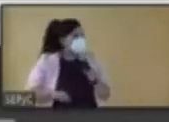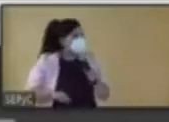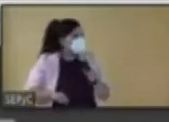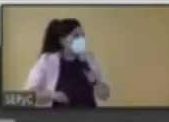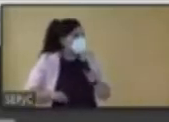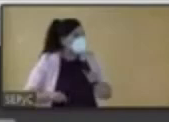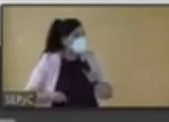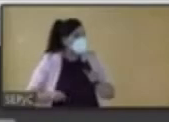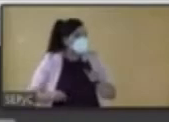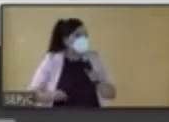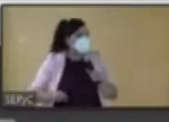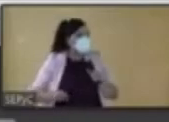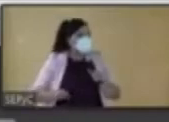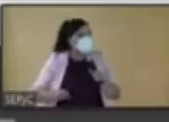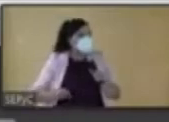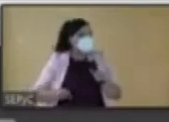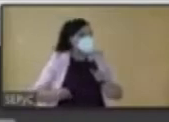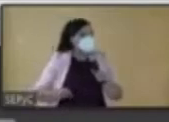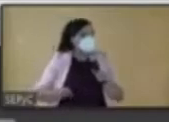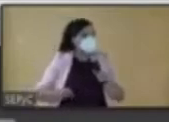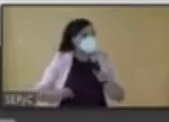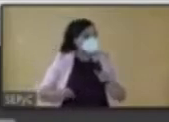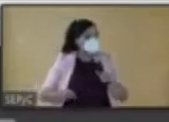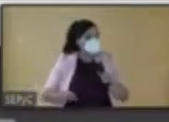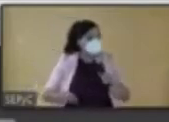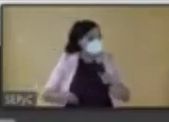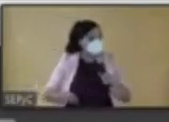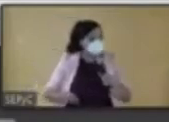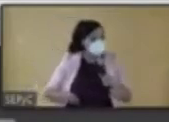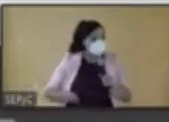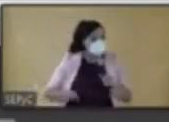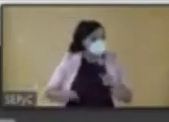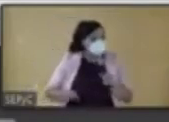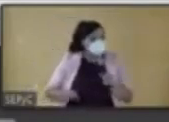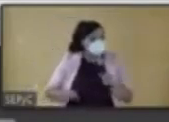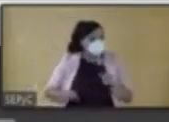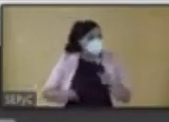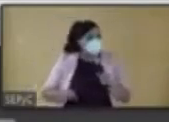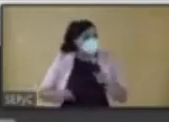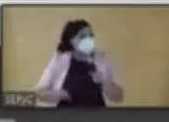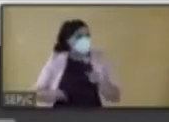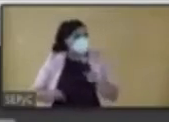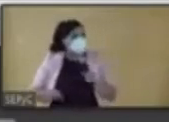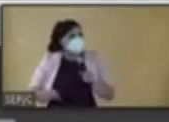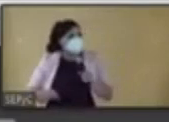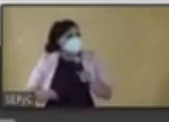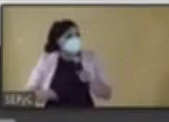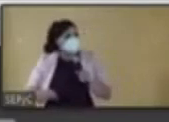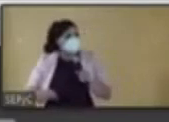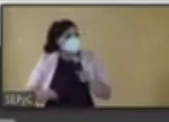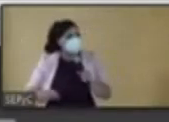adquiramos ese tipo de bienes y el nombre o RFC de dicha de dicha persona moral.